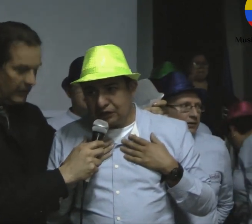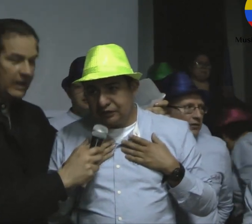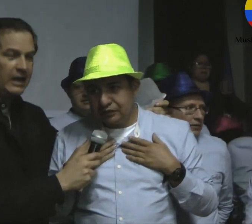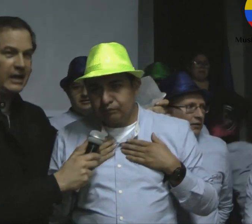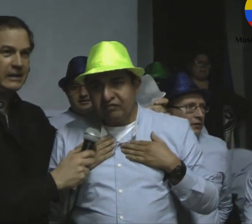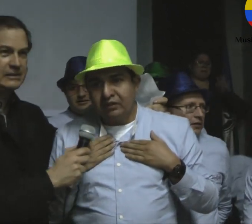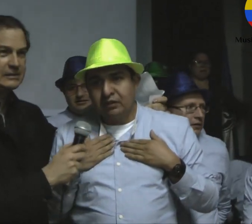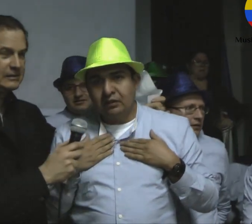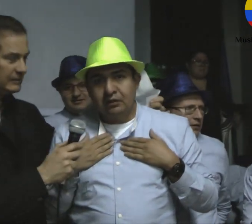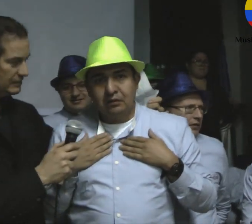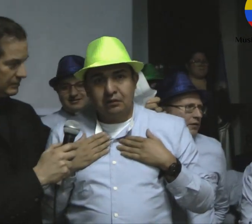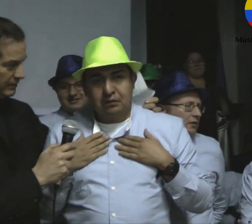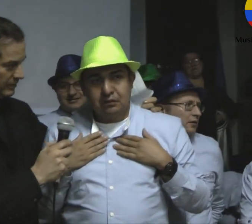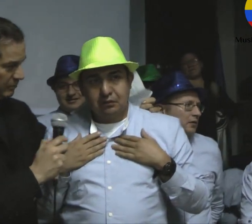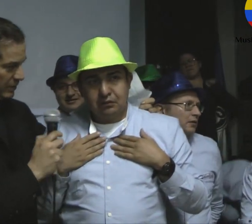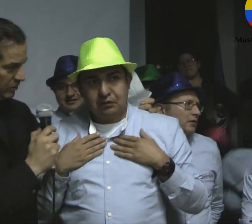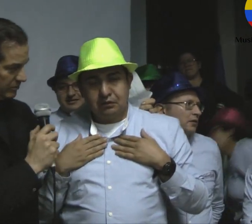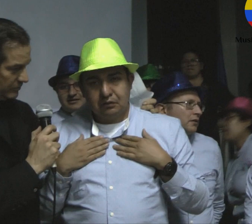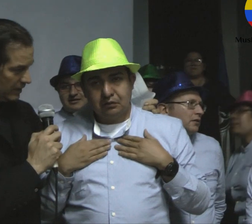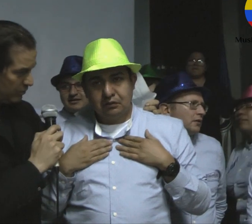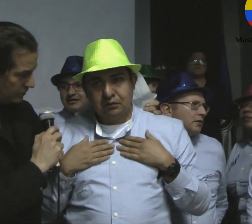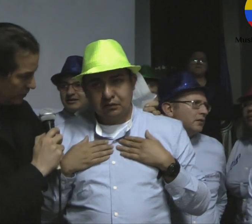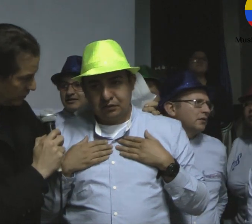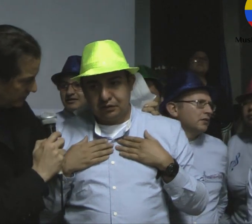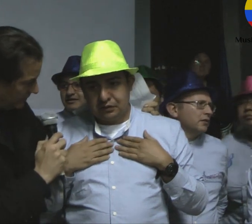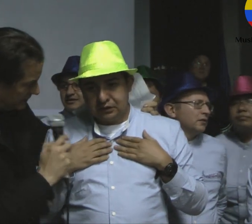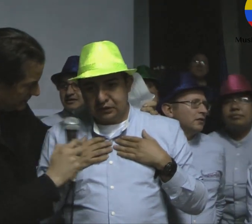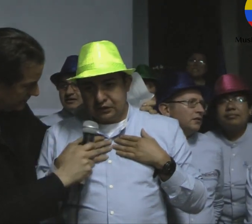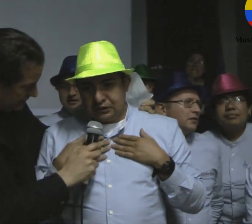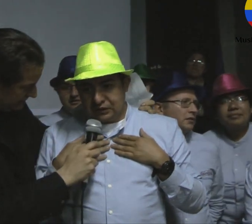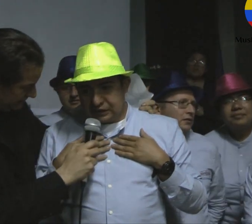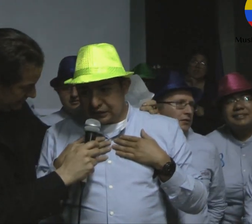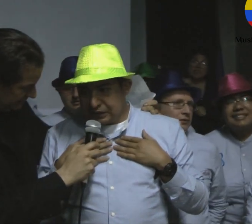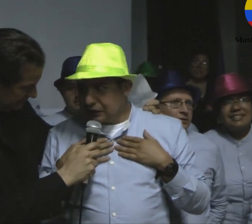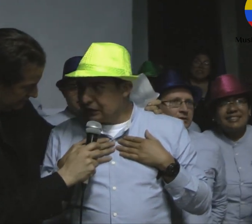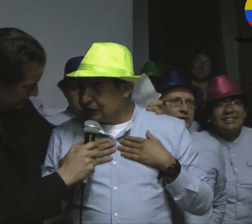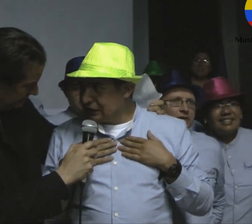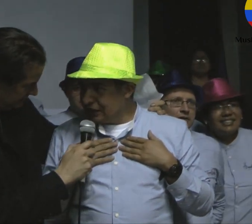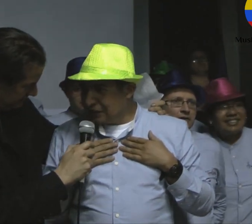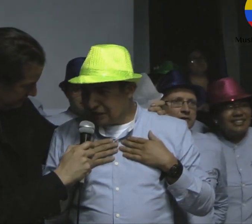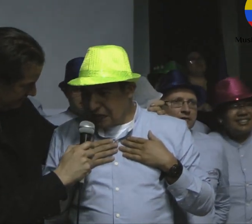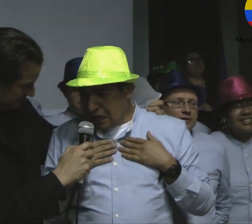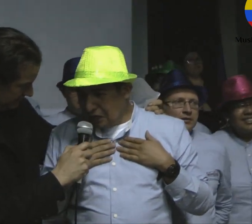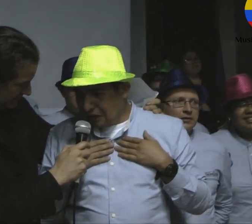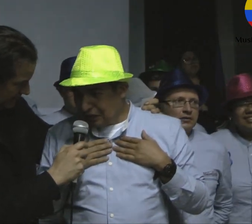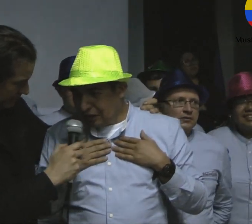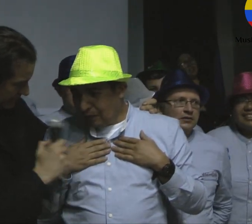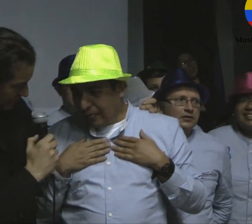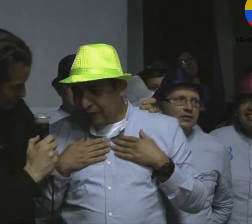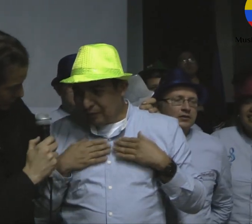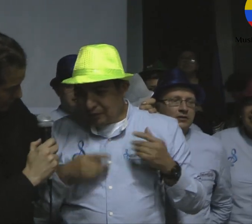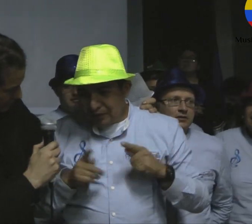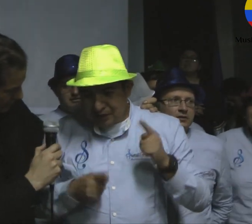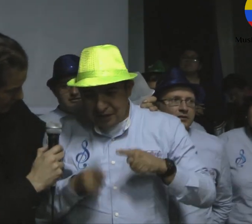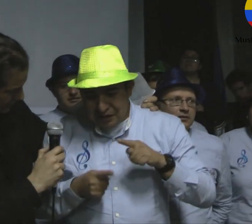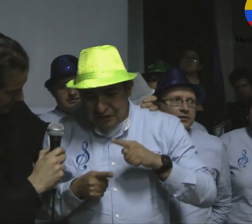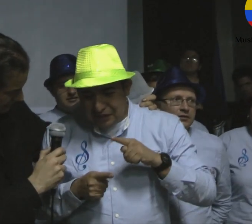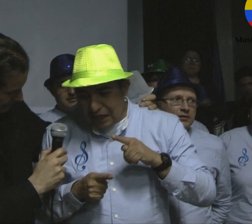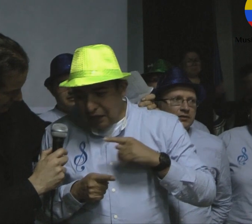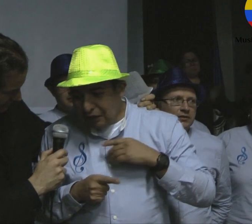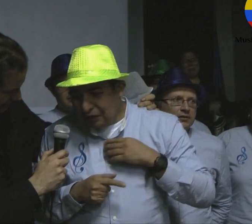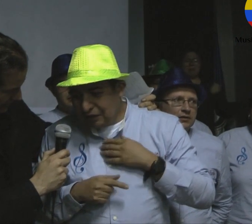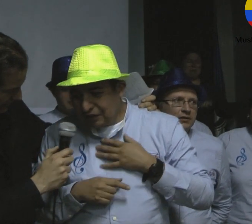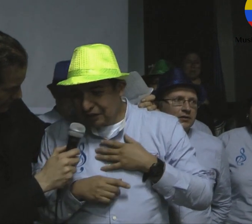Timbalero. Ajá. Bueno, ¿le ha gustado todo esto de la salsa? Sí. ¿Va a ser un solo de timbal